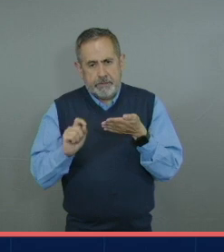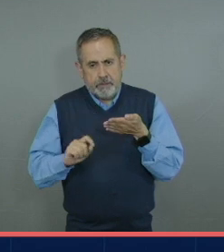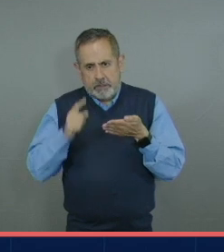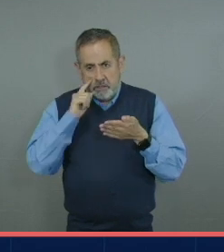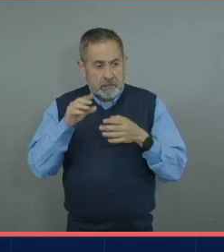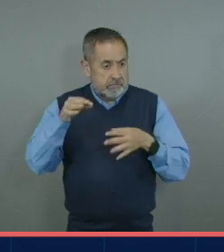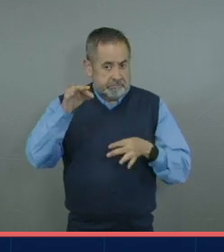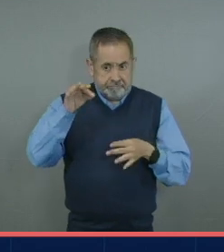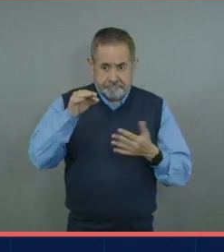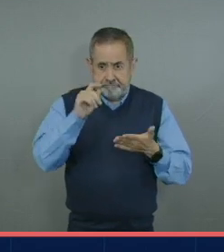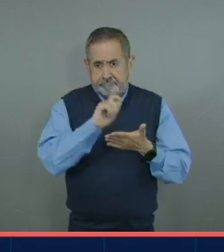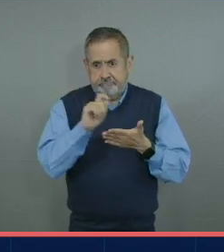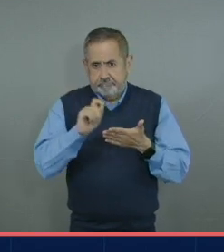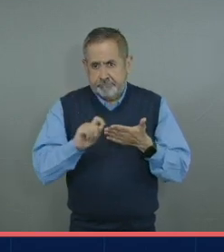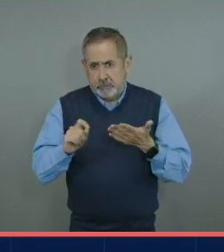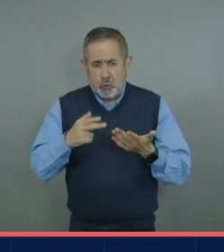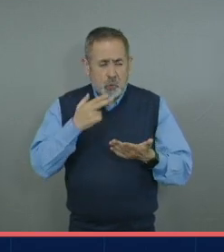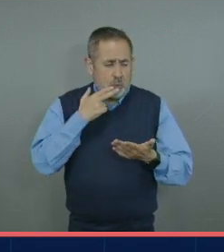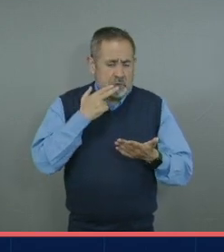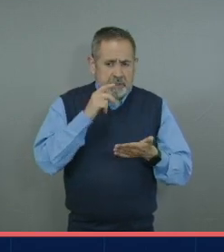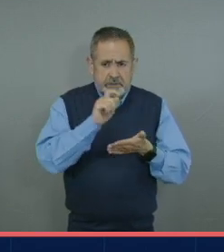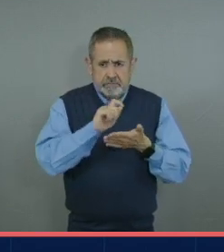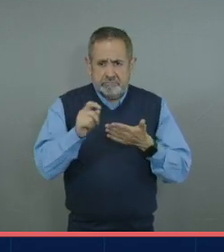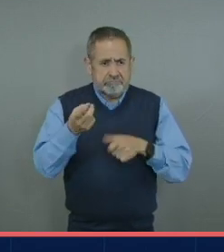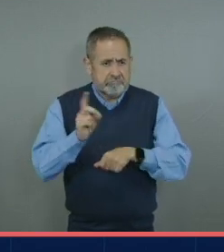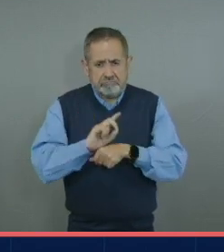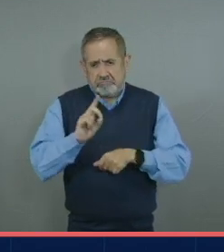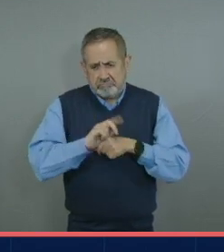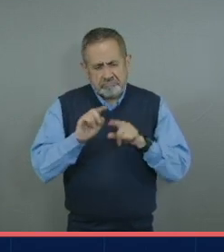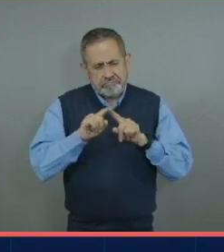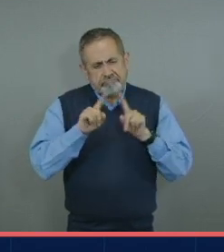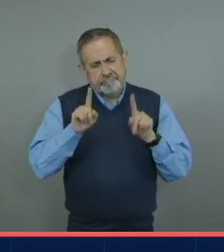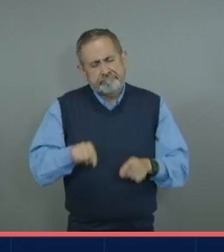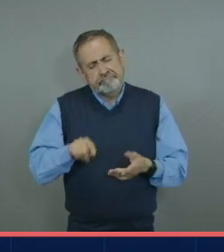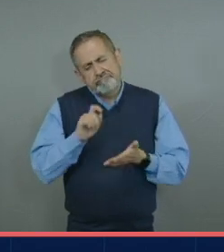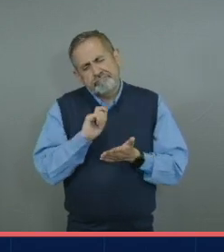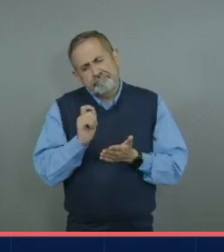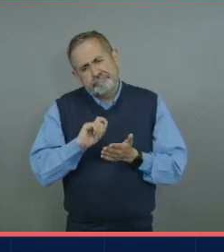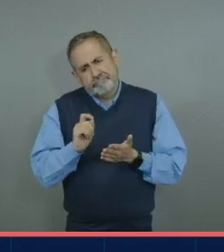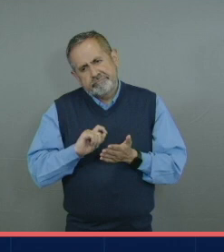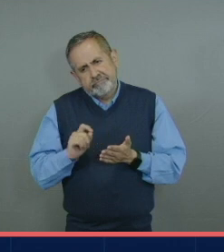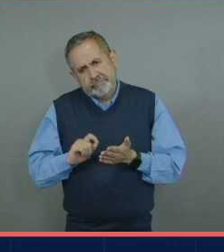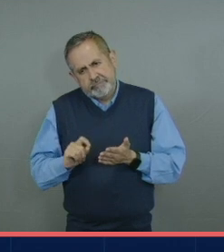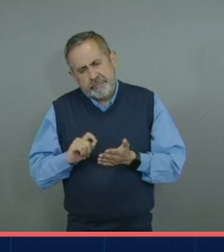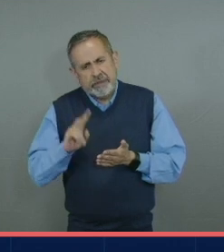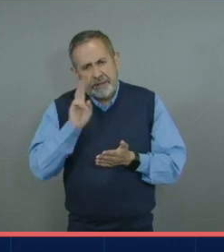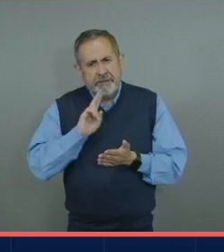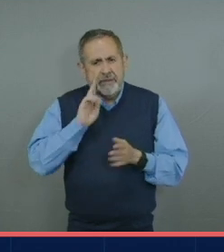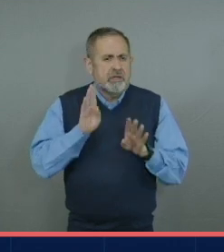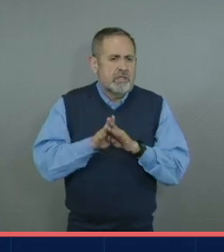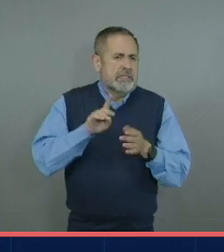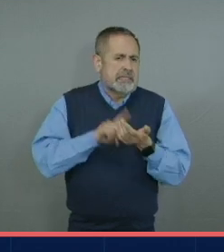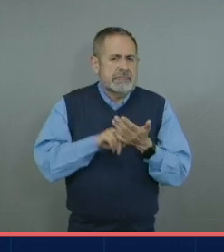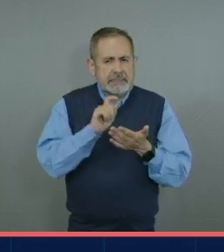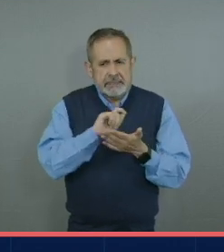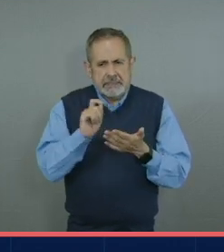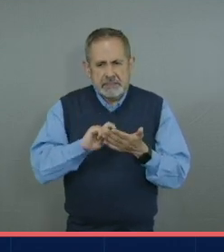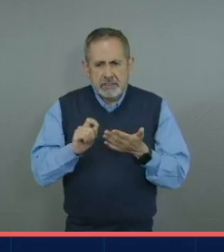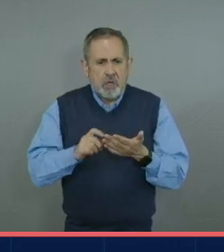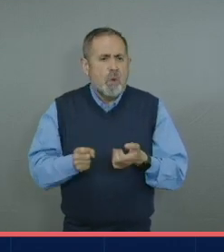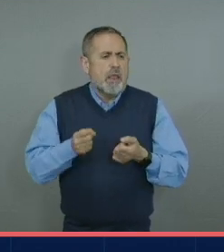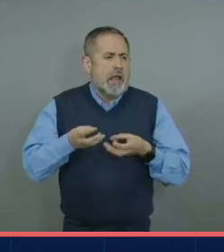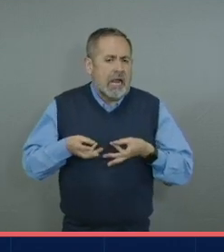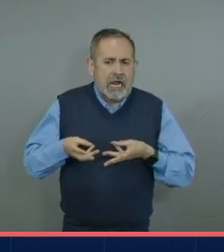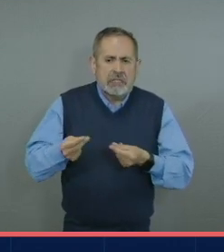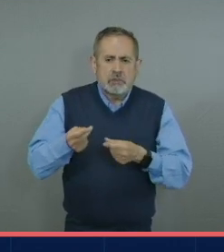tengo un papelito. Este lo puedo utilizar todos los días para ir apuntando cada uno de los gastos que